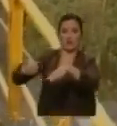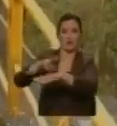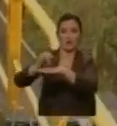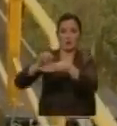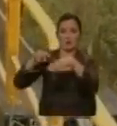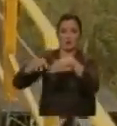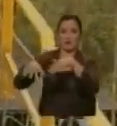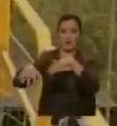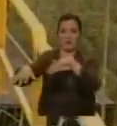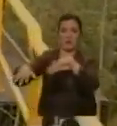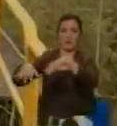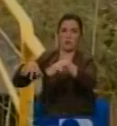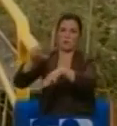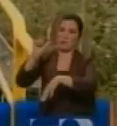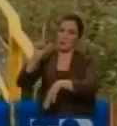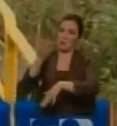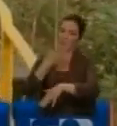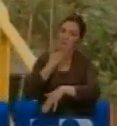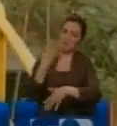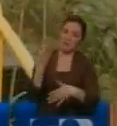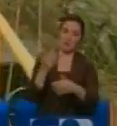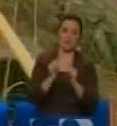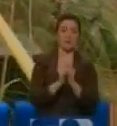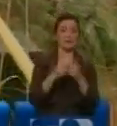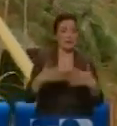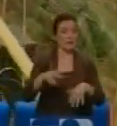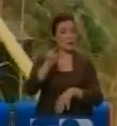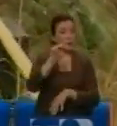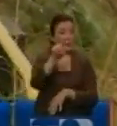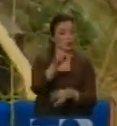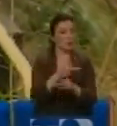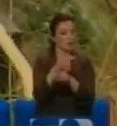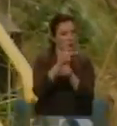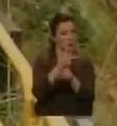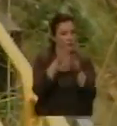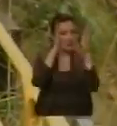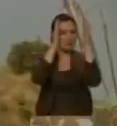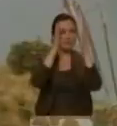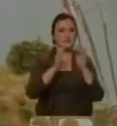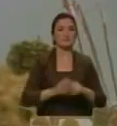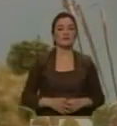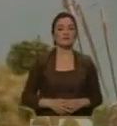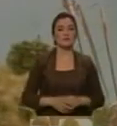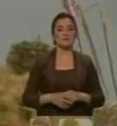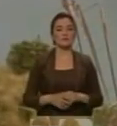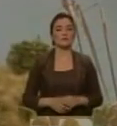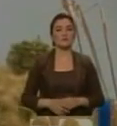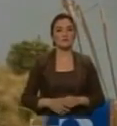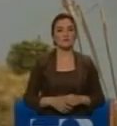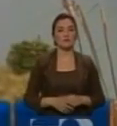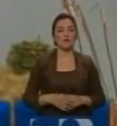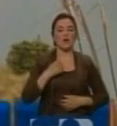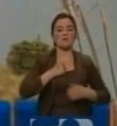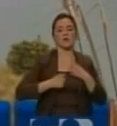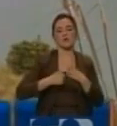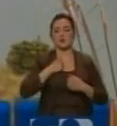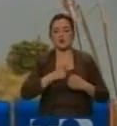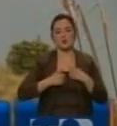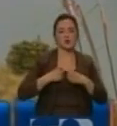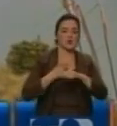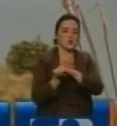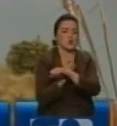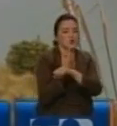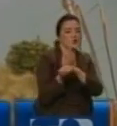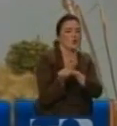a ser del todo grave hasta este momento, pero sí es importante que usted tome nota de estas recomendaciones. Que se tomen baños a tiempo